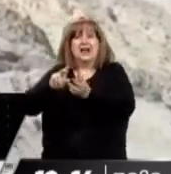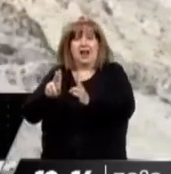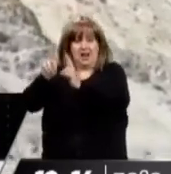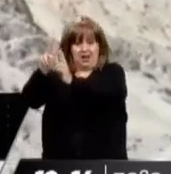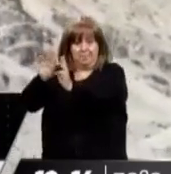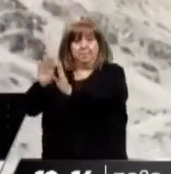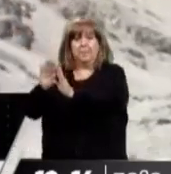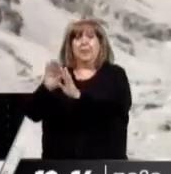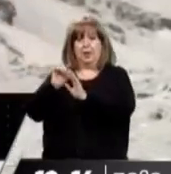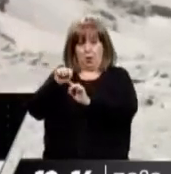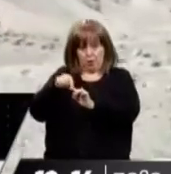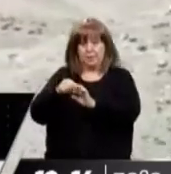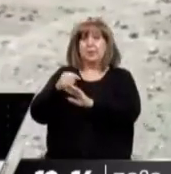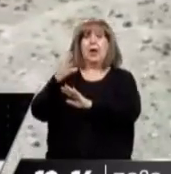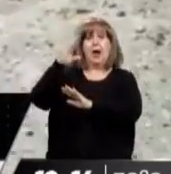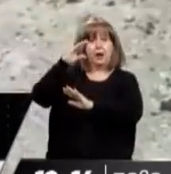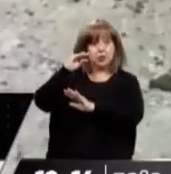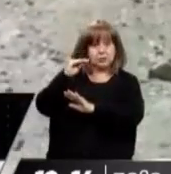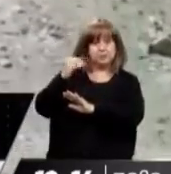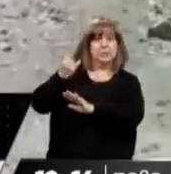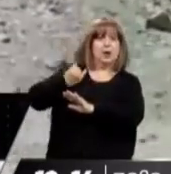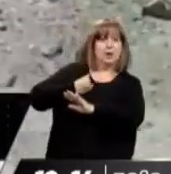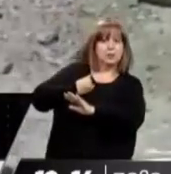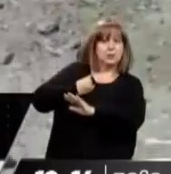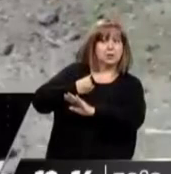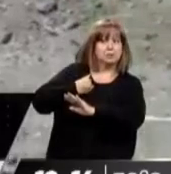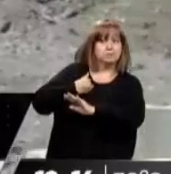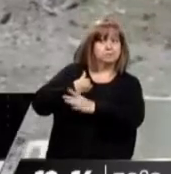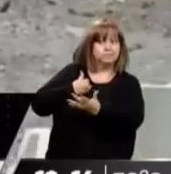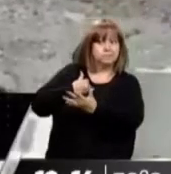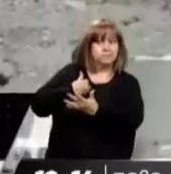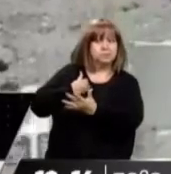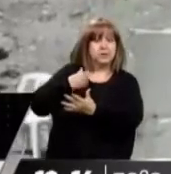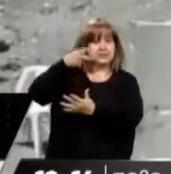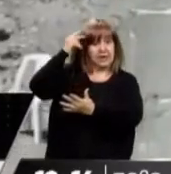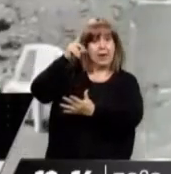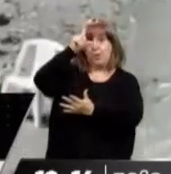también, anoche ingresó una alarma por parte de carabineros